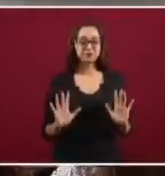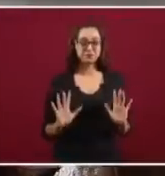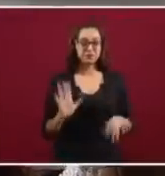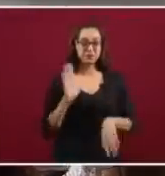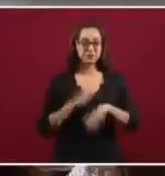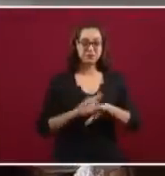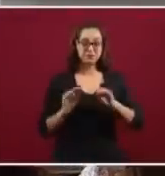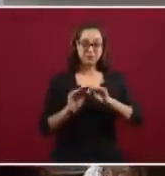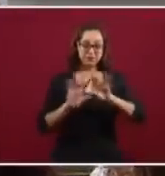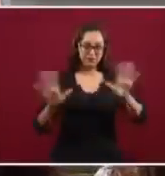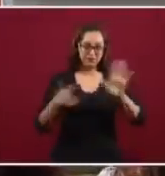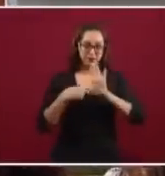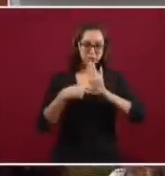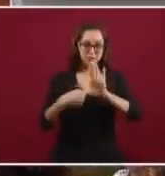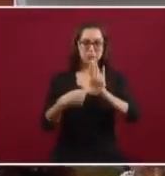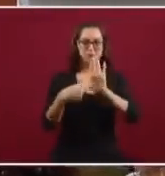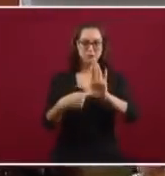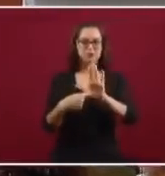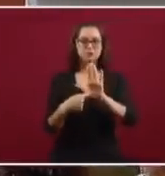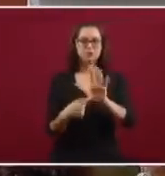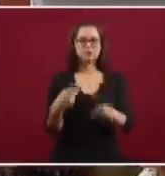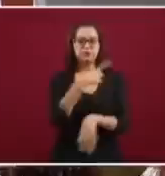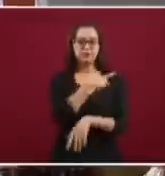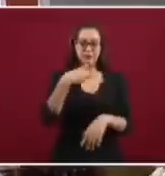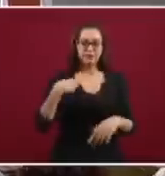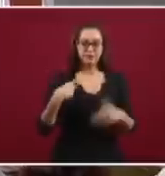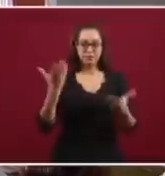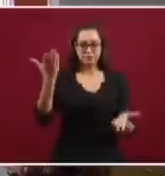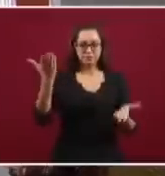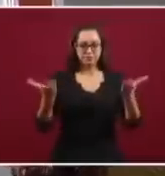emparejemos, ¿no? Tiene que haber un poco de equilibrio